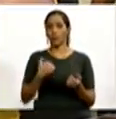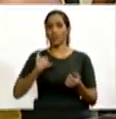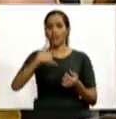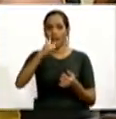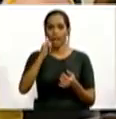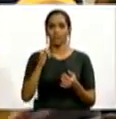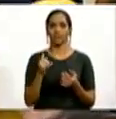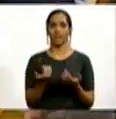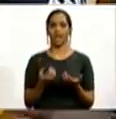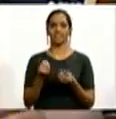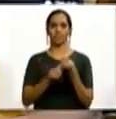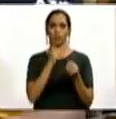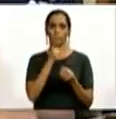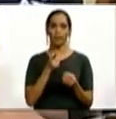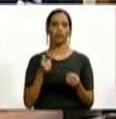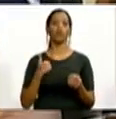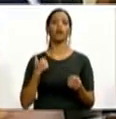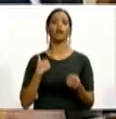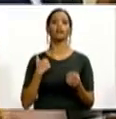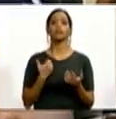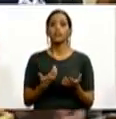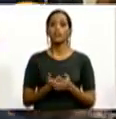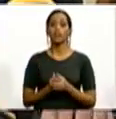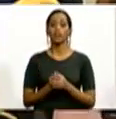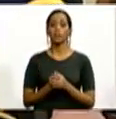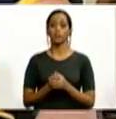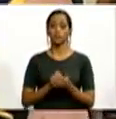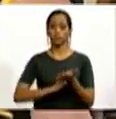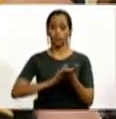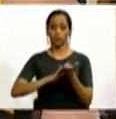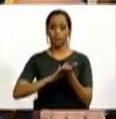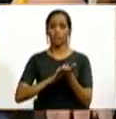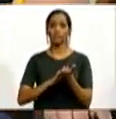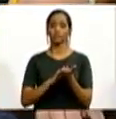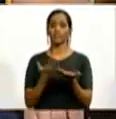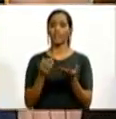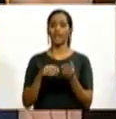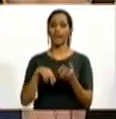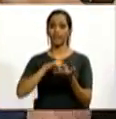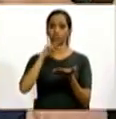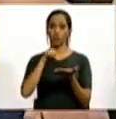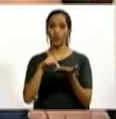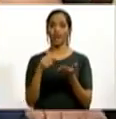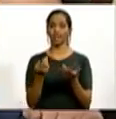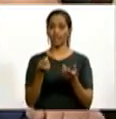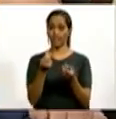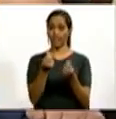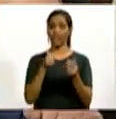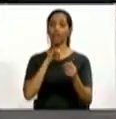es dañando cualquier posibilidad de recuperación de la nación. Ahí está la noticia de la Bolsa de Valores de Caracas